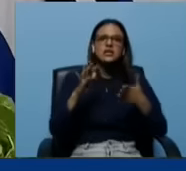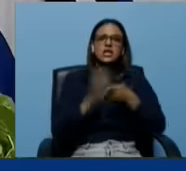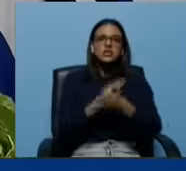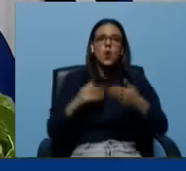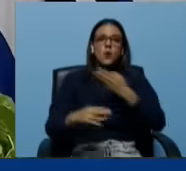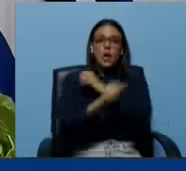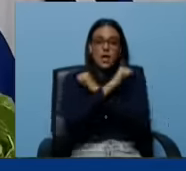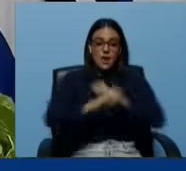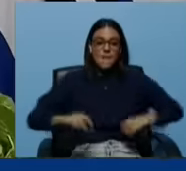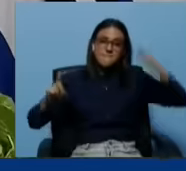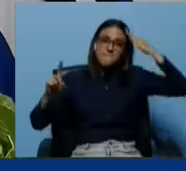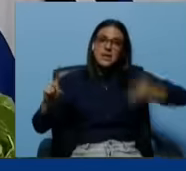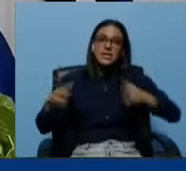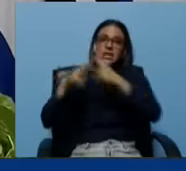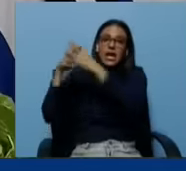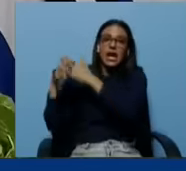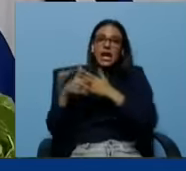yanquis.